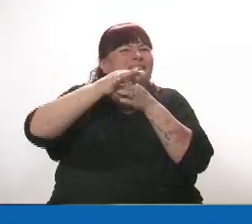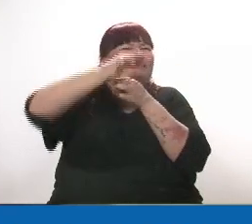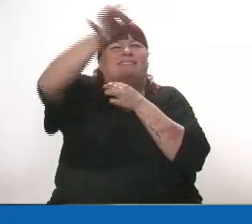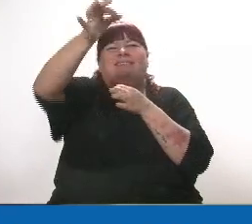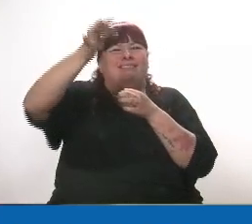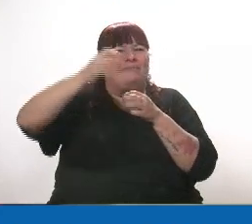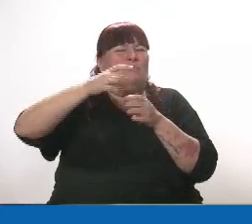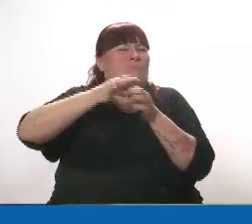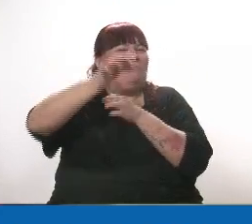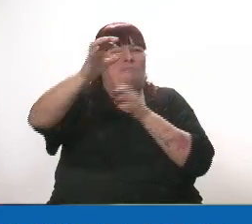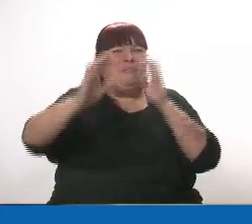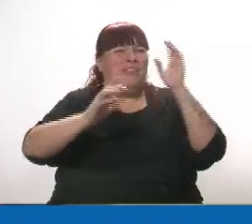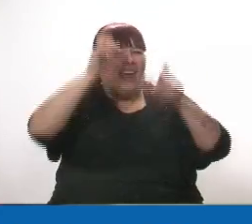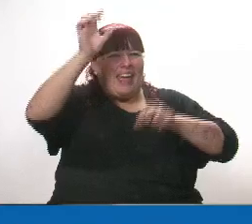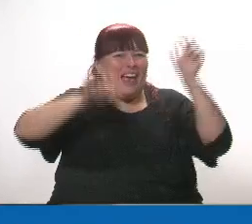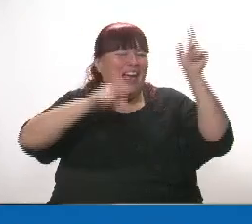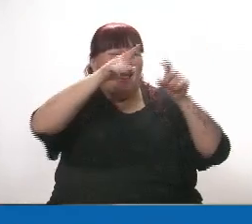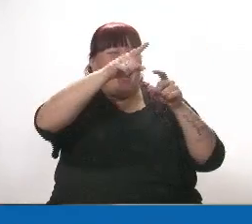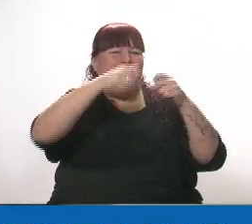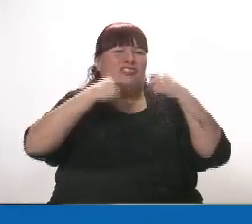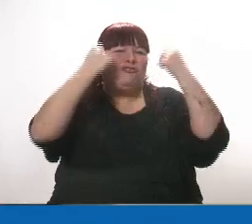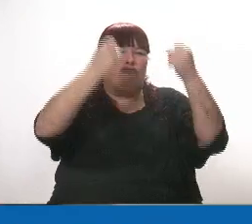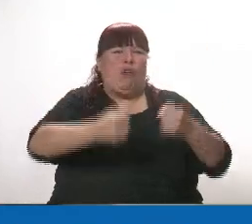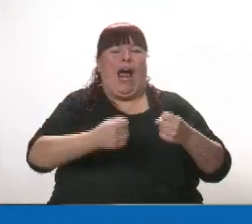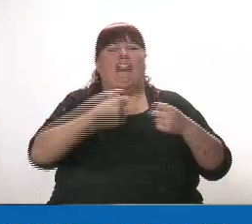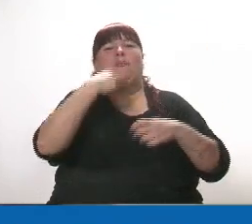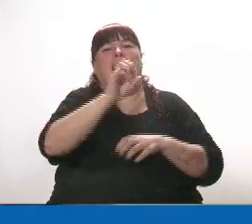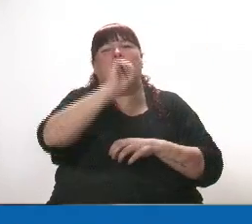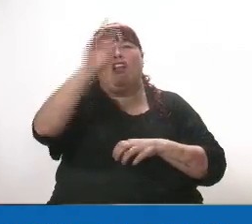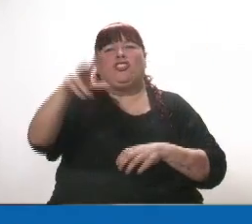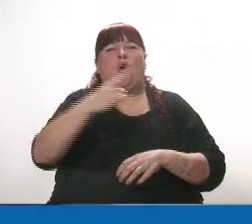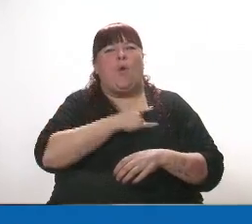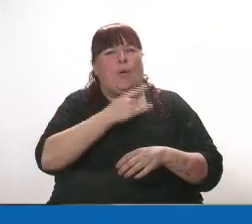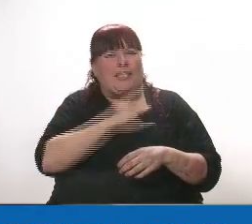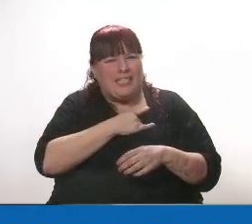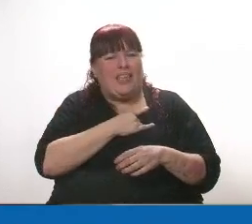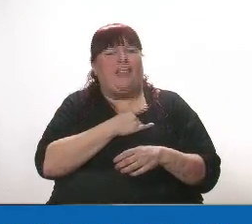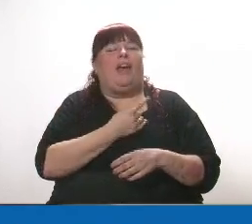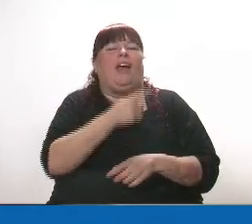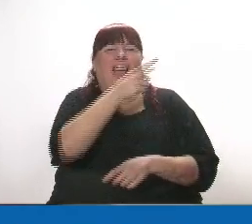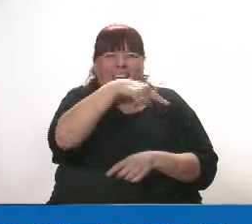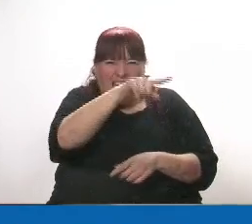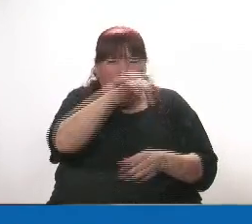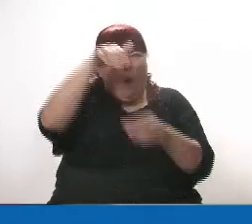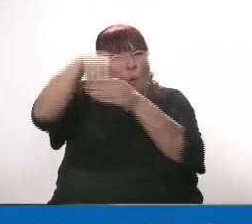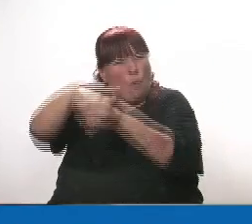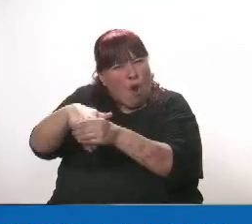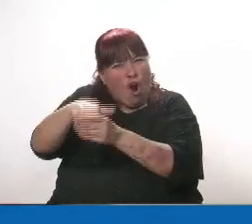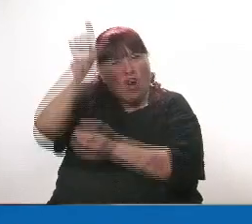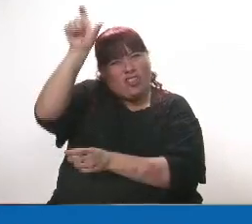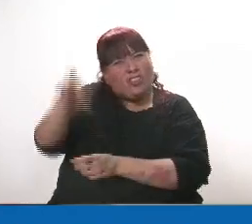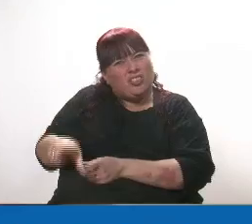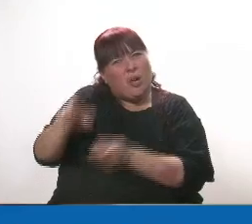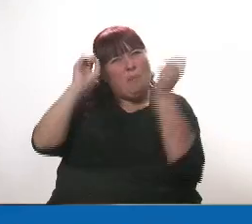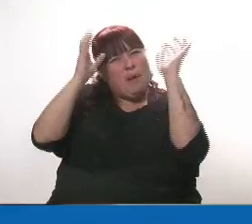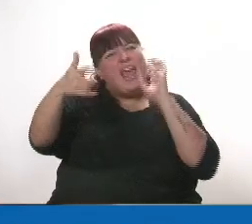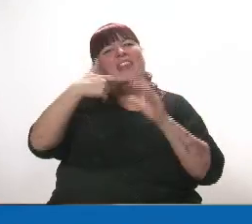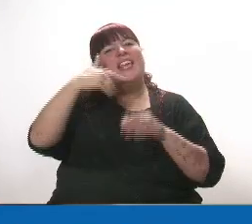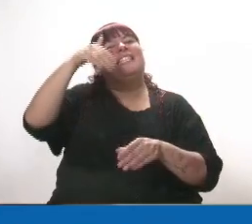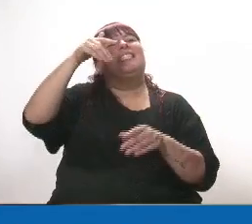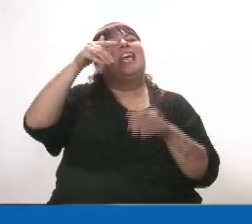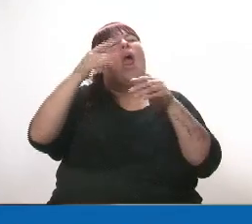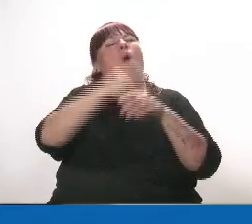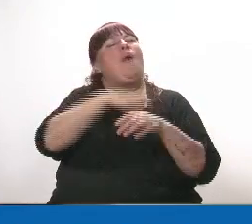de los cañaverales que hacen un enorme esfuerzo porque sus chicos vayan a la universidad hayan votado alguien que dice que las universidades tienen que